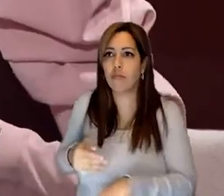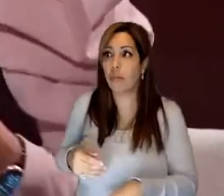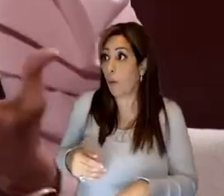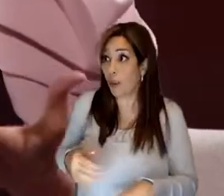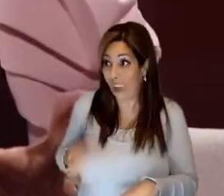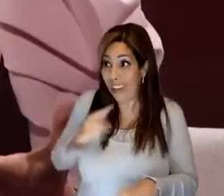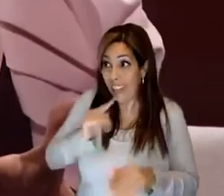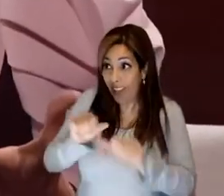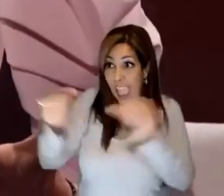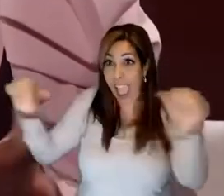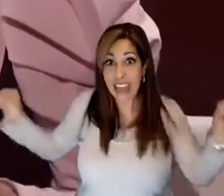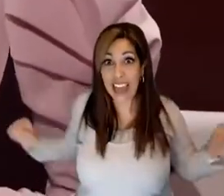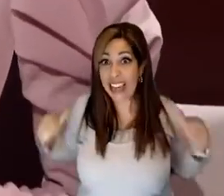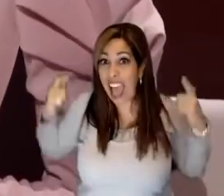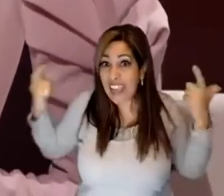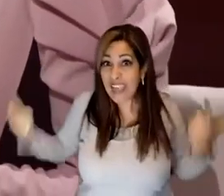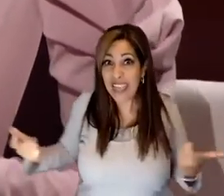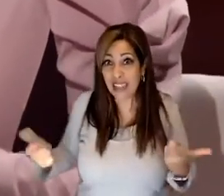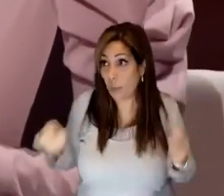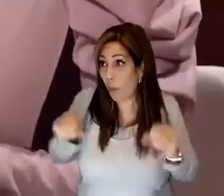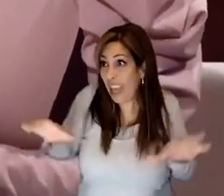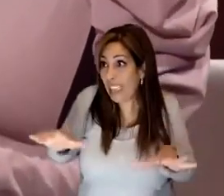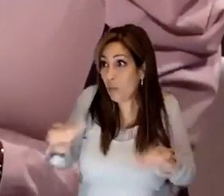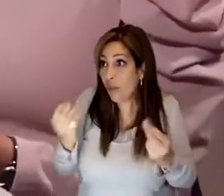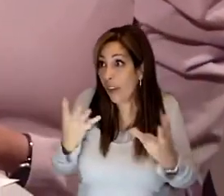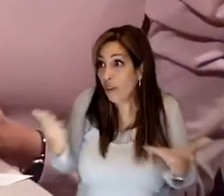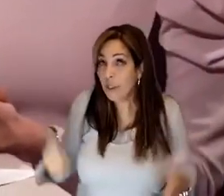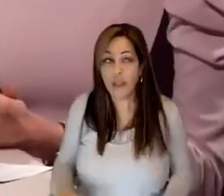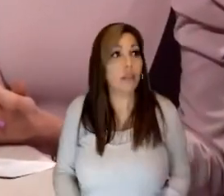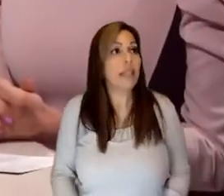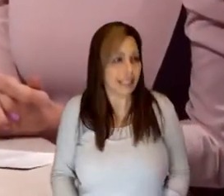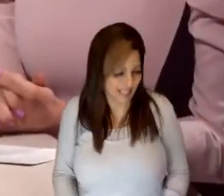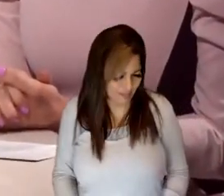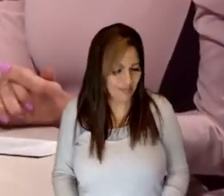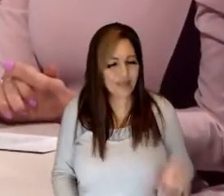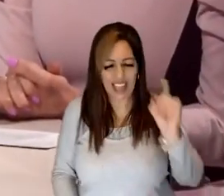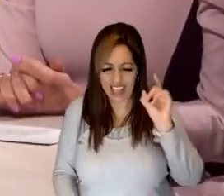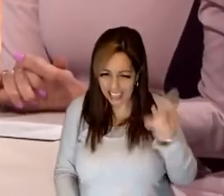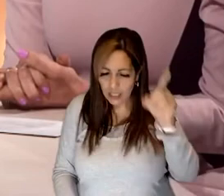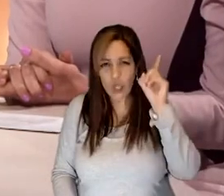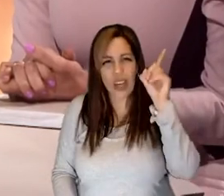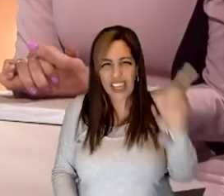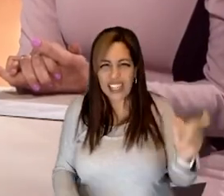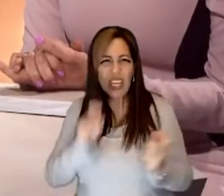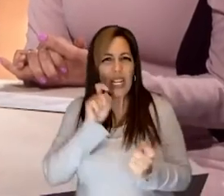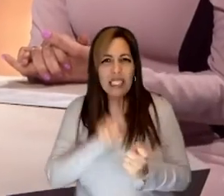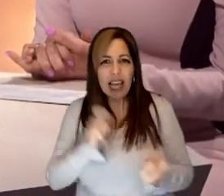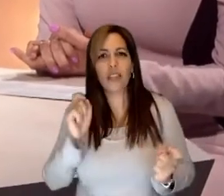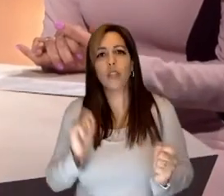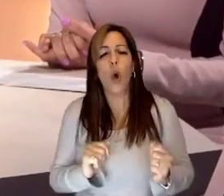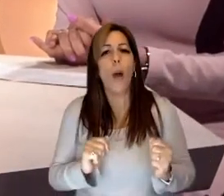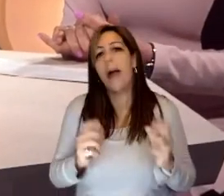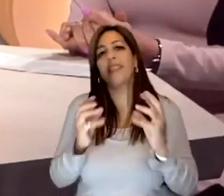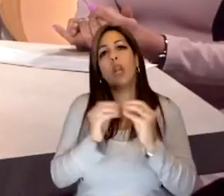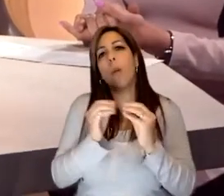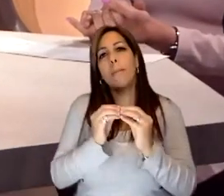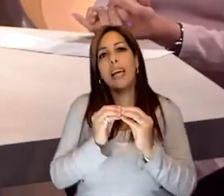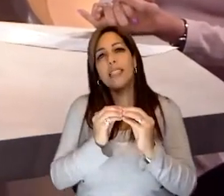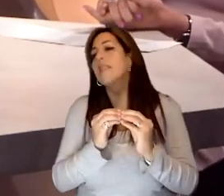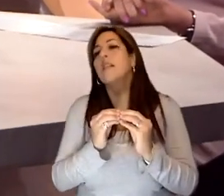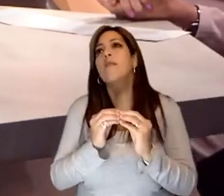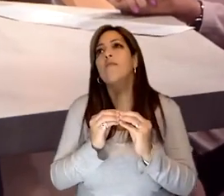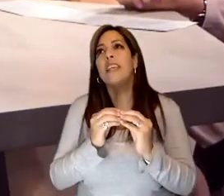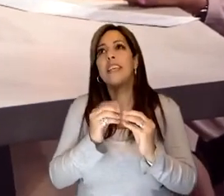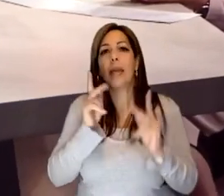lugar, un espacio muy grande, que se le puede sacar mucho partido. Sí, eso es un ejemplo de lo que acabas de decir, exactamente. Para hacerlo más atractivo a